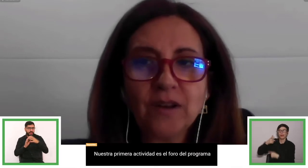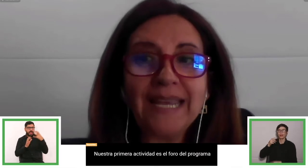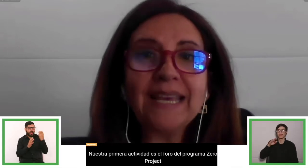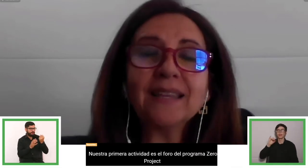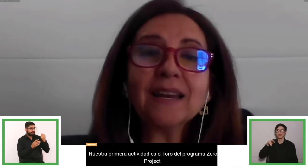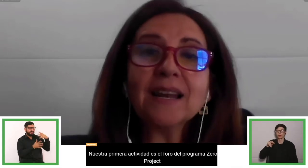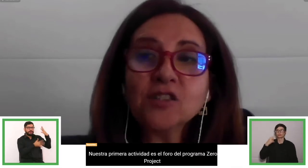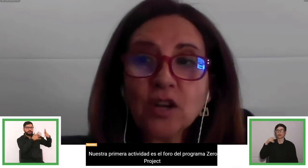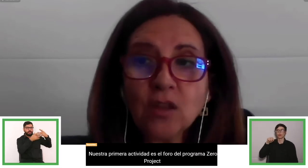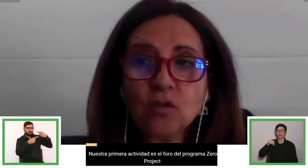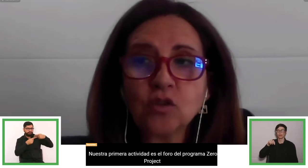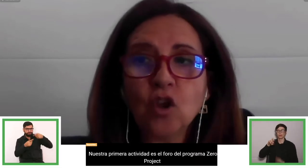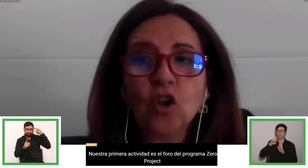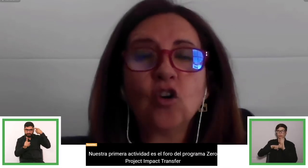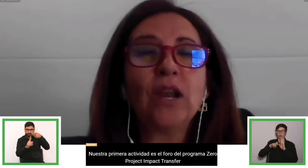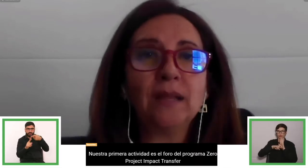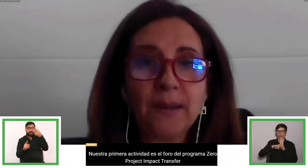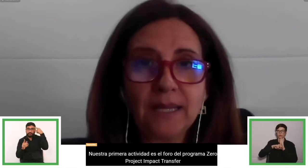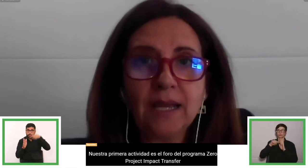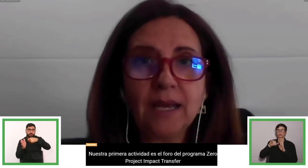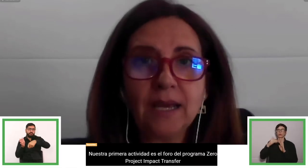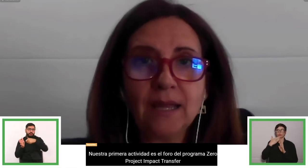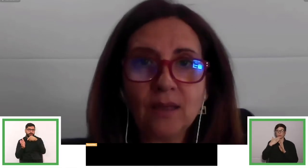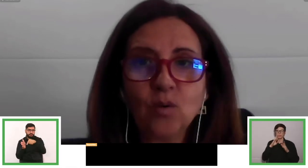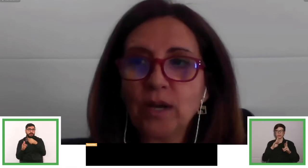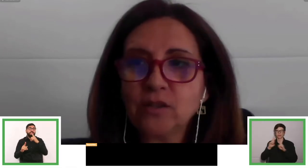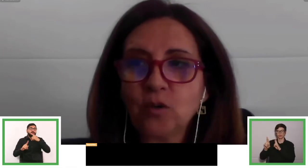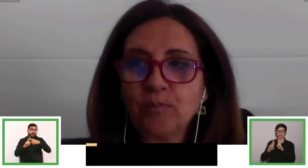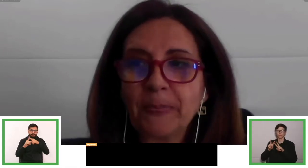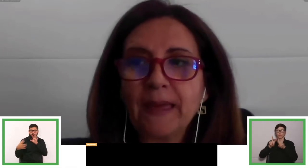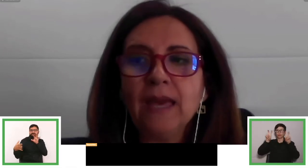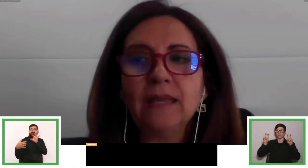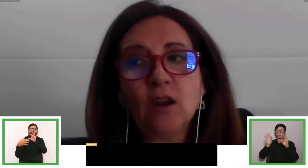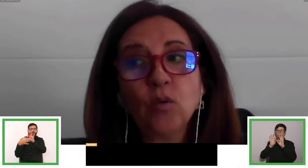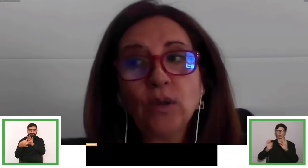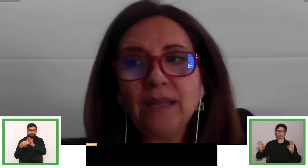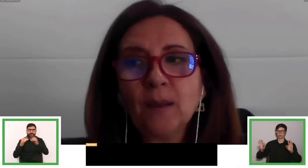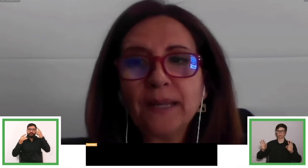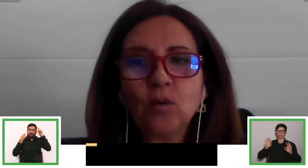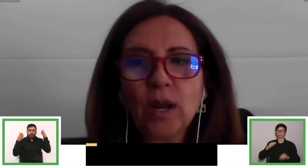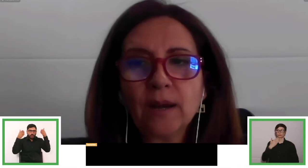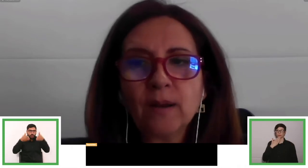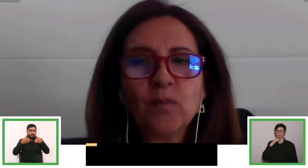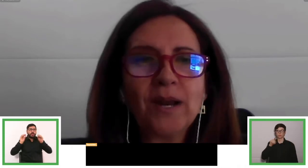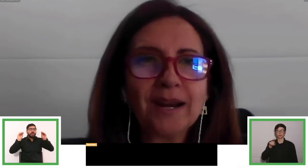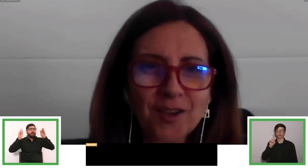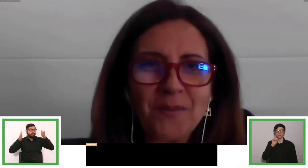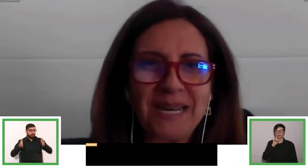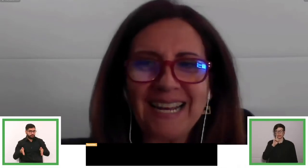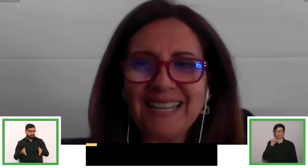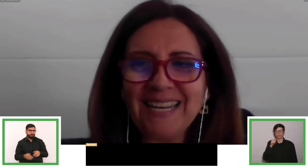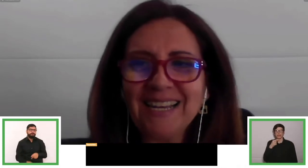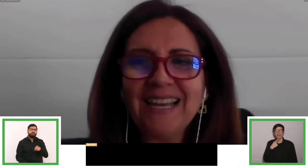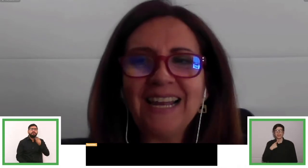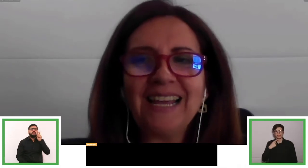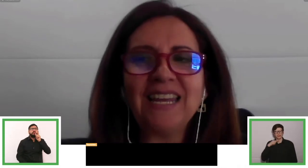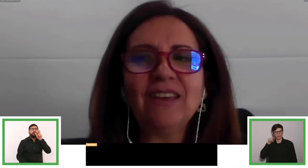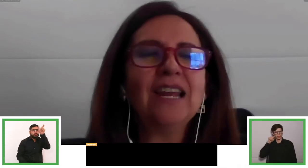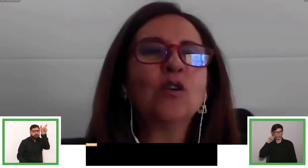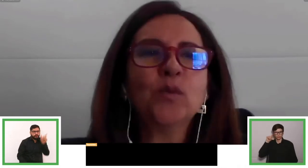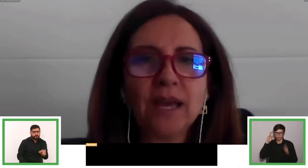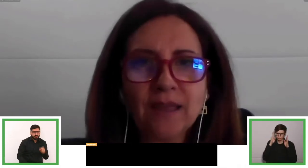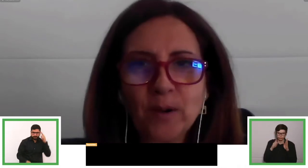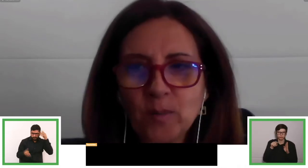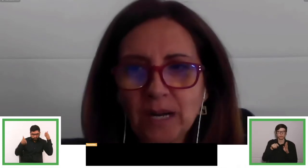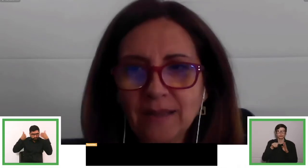Impact Transfer y que están relacionados con la temática de educación. Tienen un interés particular por la región América Latina, el Caribe y